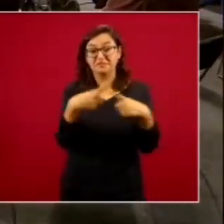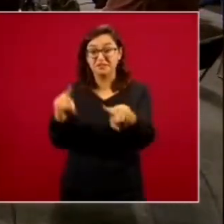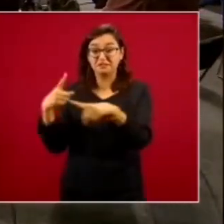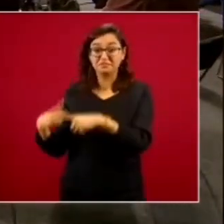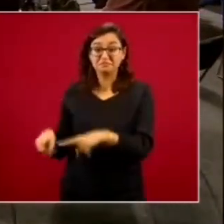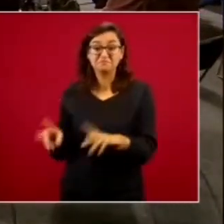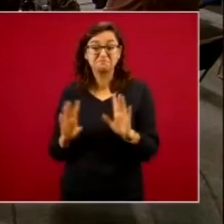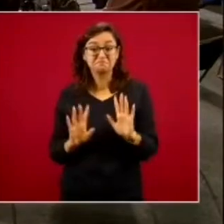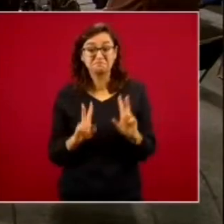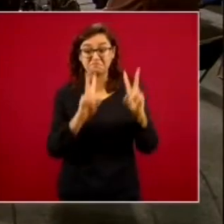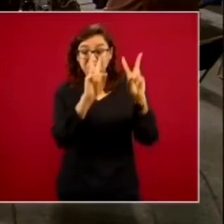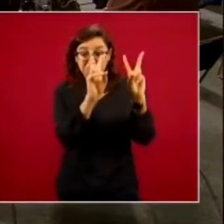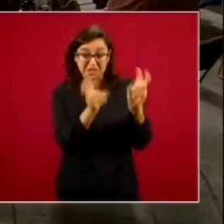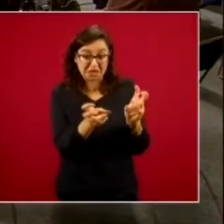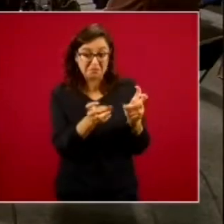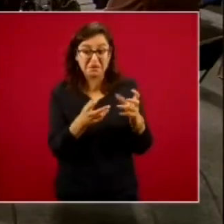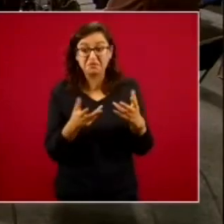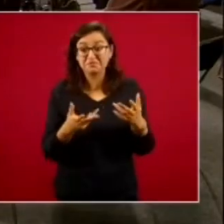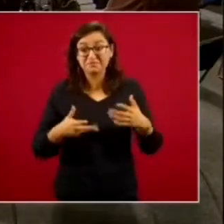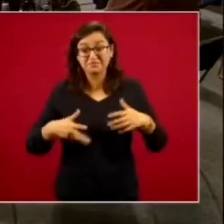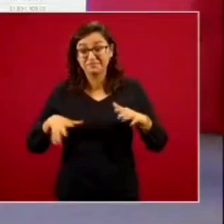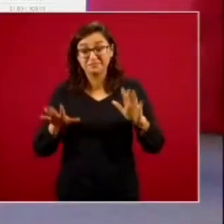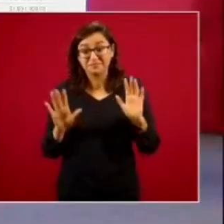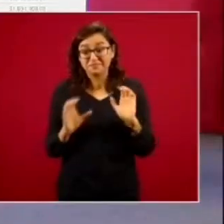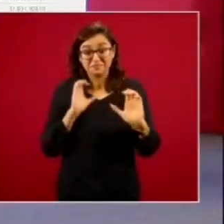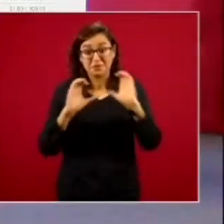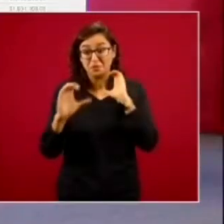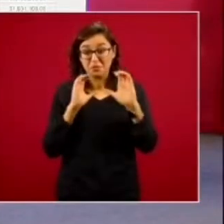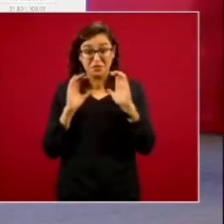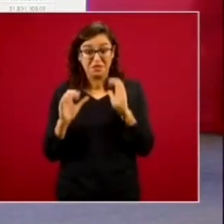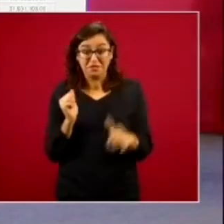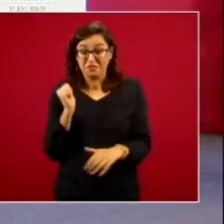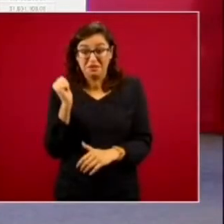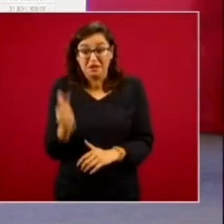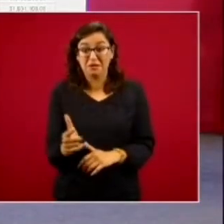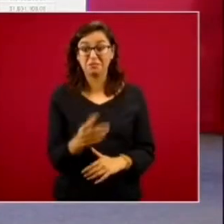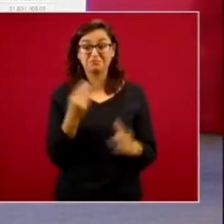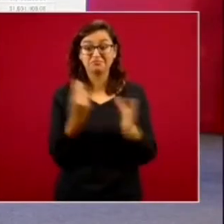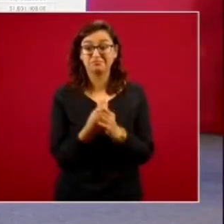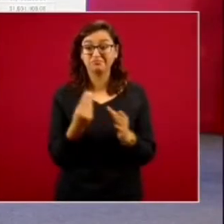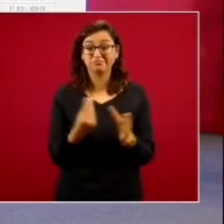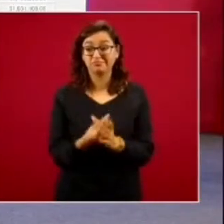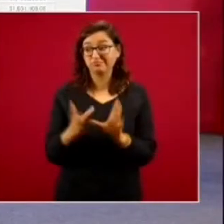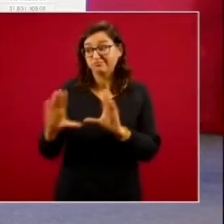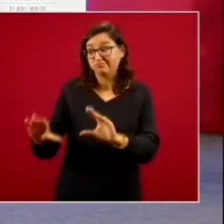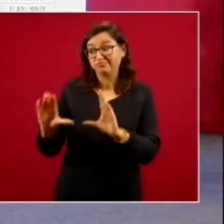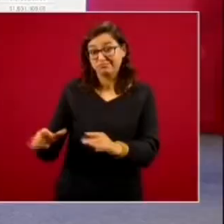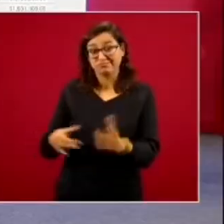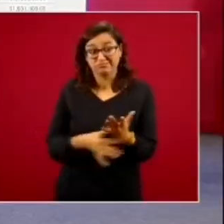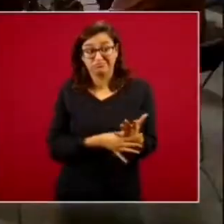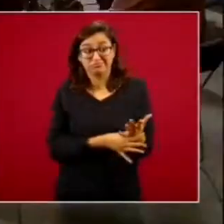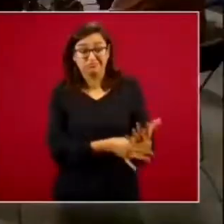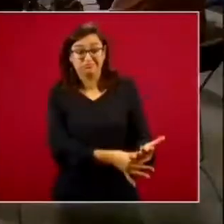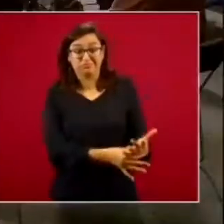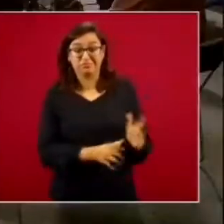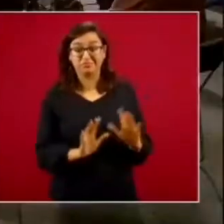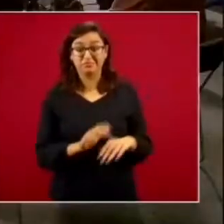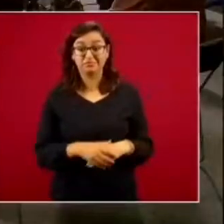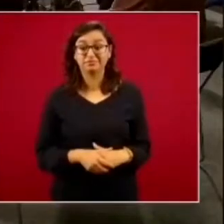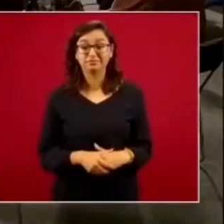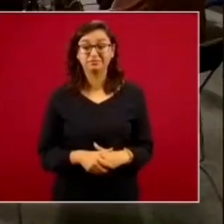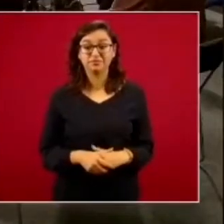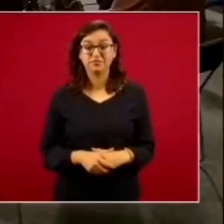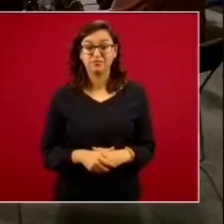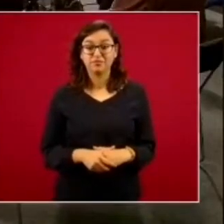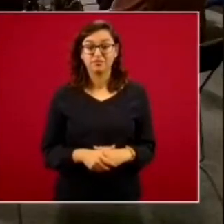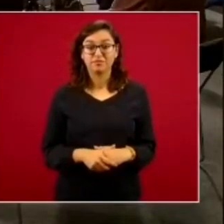por temas o por cuestiones de comunicación, en fin, de formación sobre a los servidores